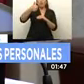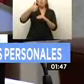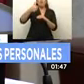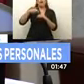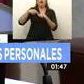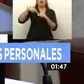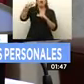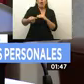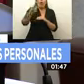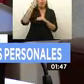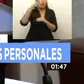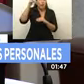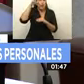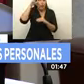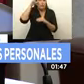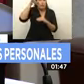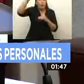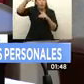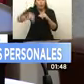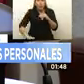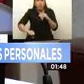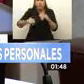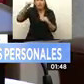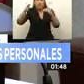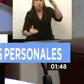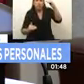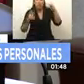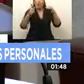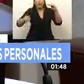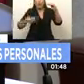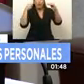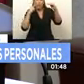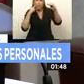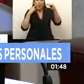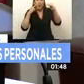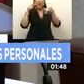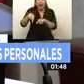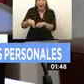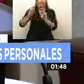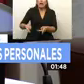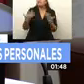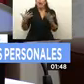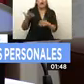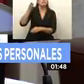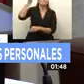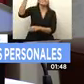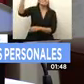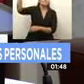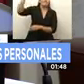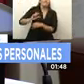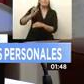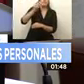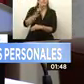2008 con un déficit del 2,9 allí También tuvo que intervenir el fondo monetario internacional